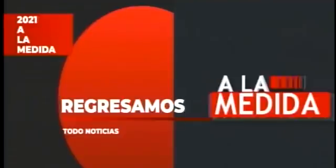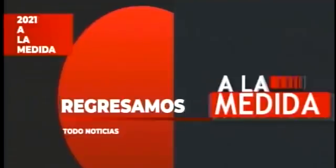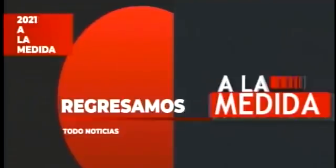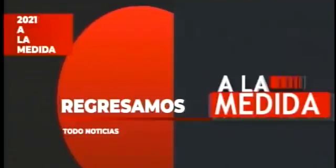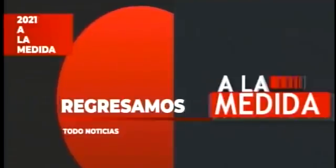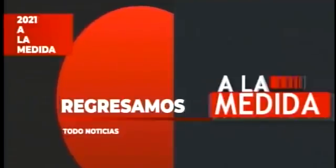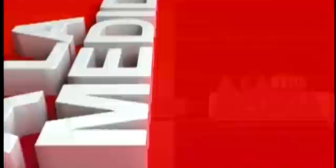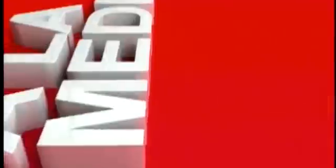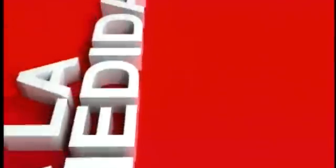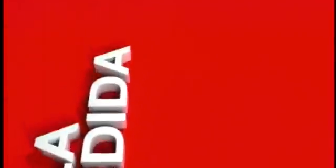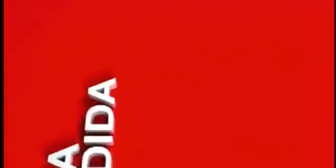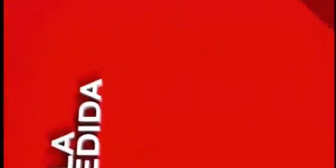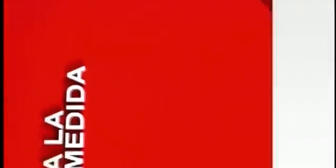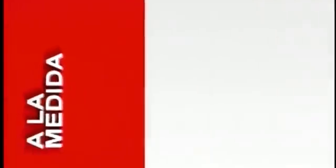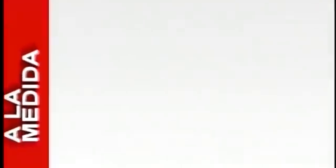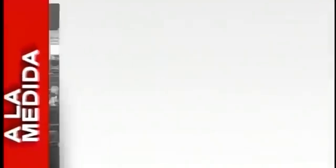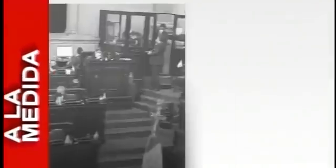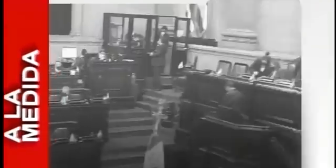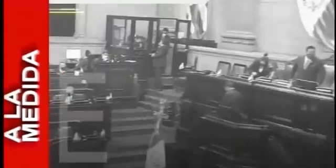sí